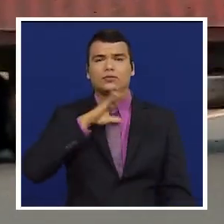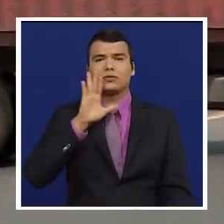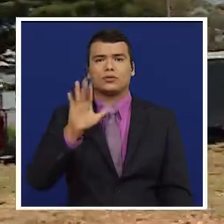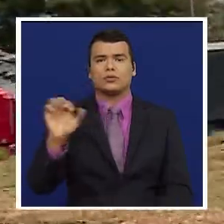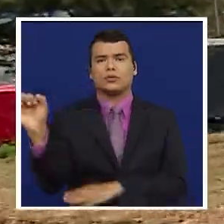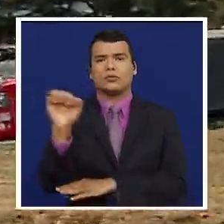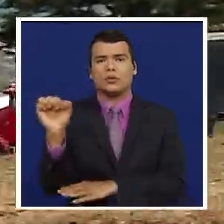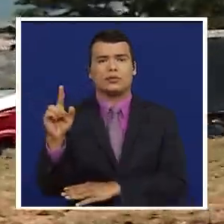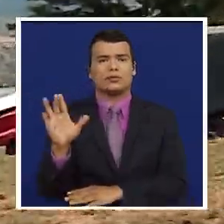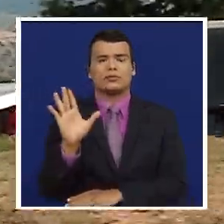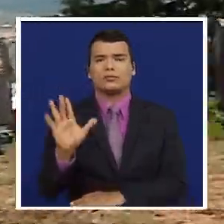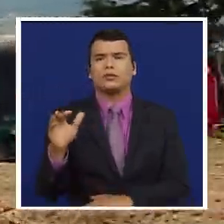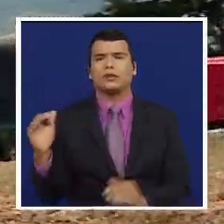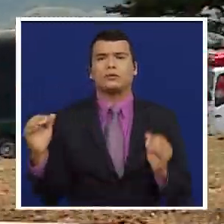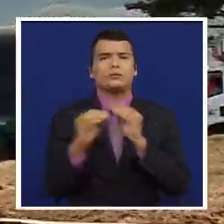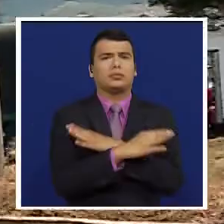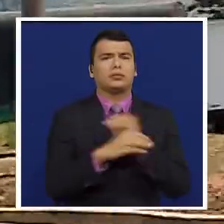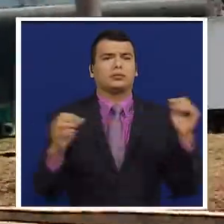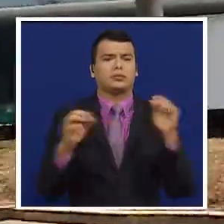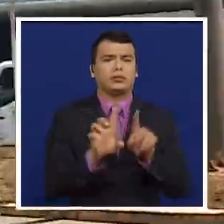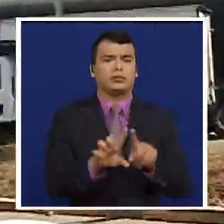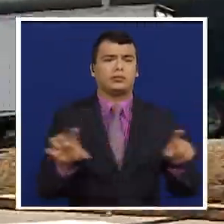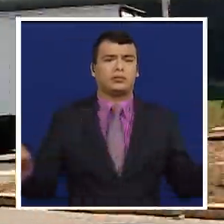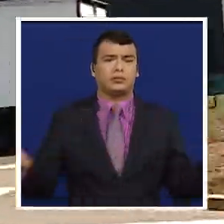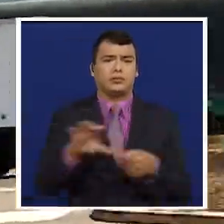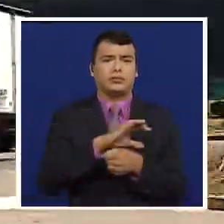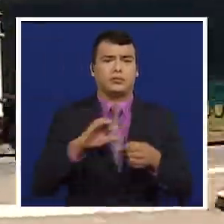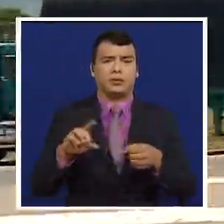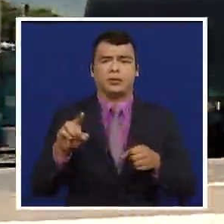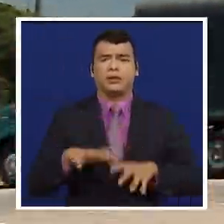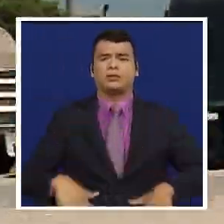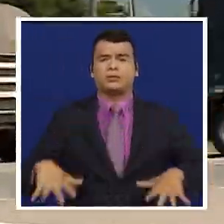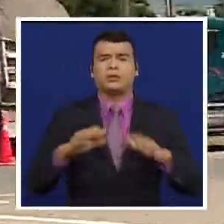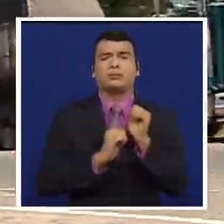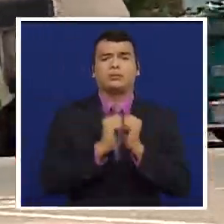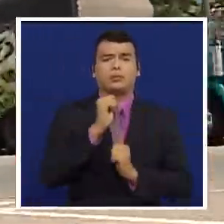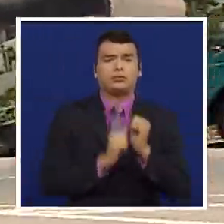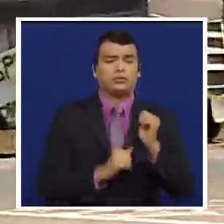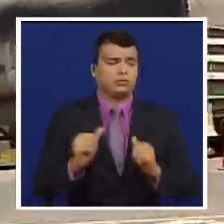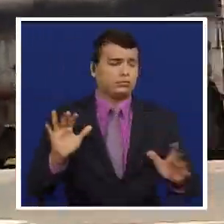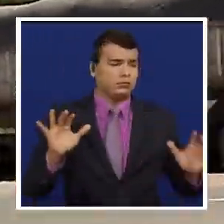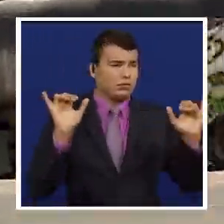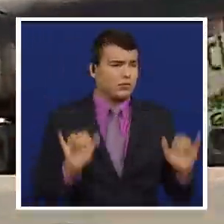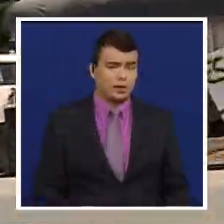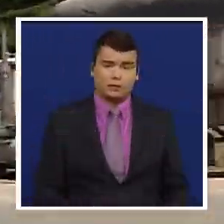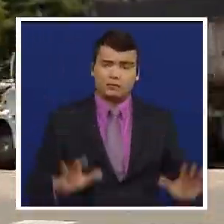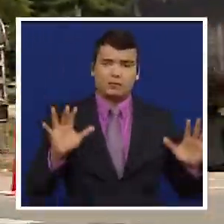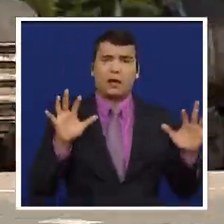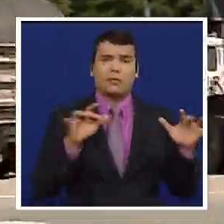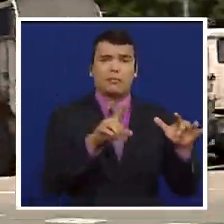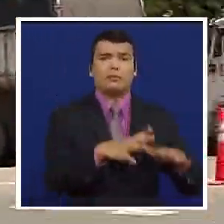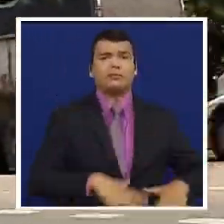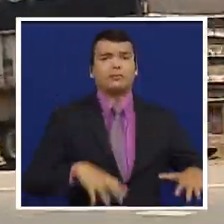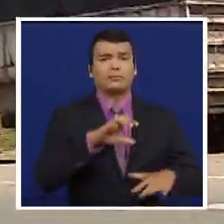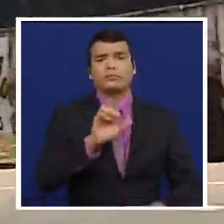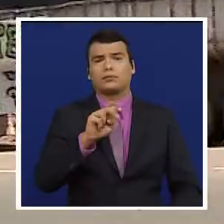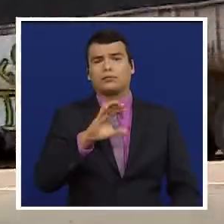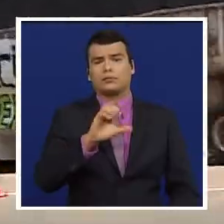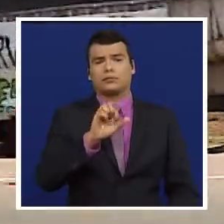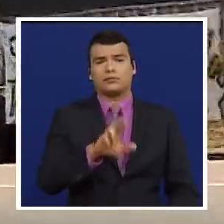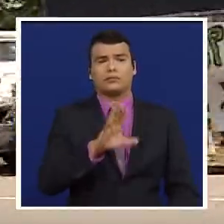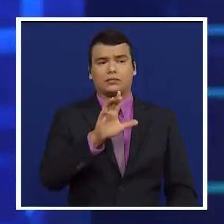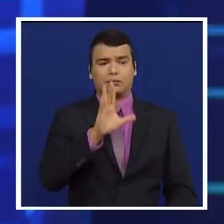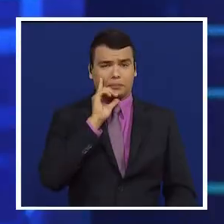camiones fueron y vinieron en las diferentes ciudades industriales, desafiando la protesta que se concentró en la glorieta de Sencar.